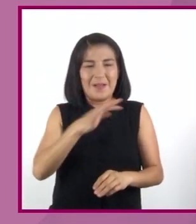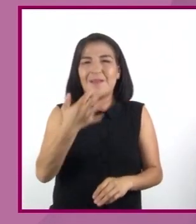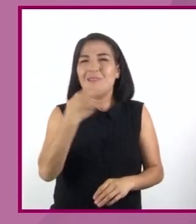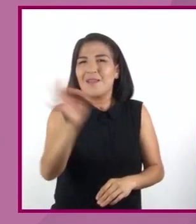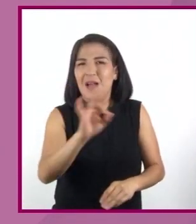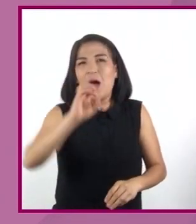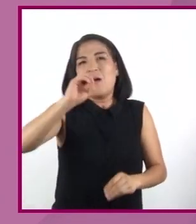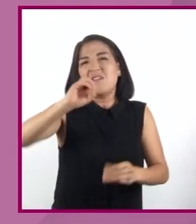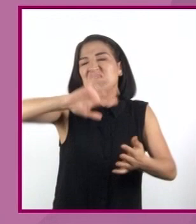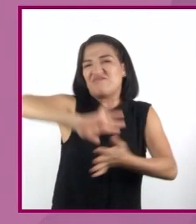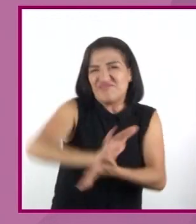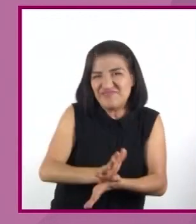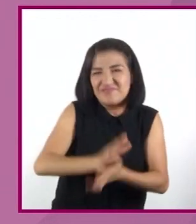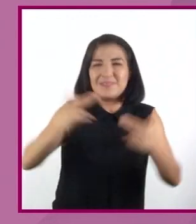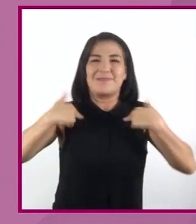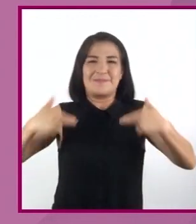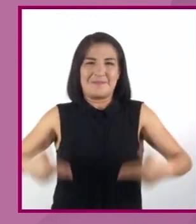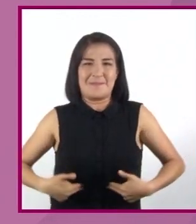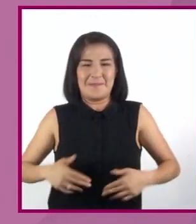o reprimir a la humanidad.